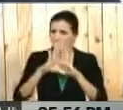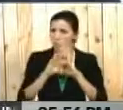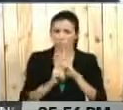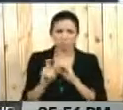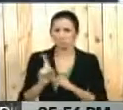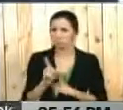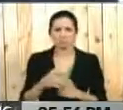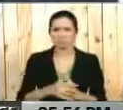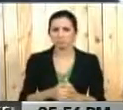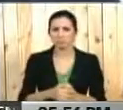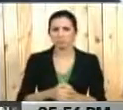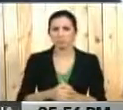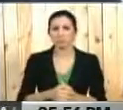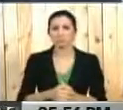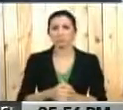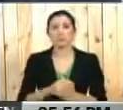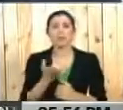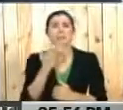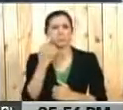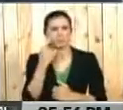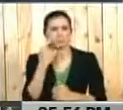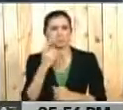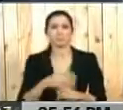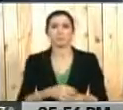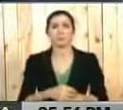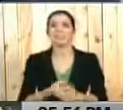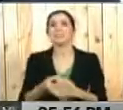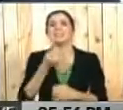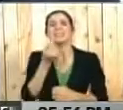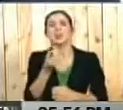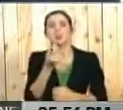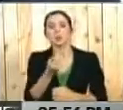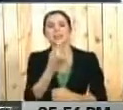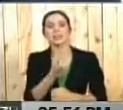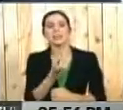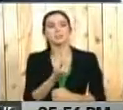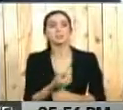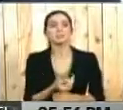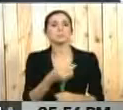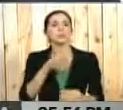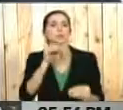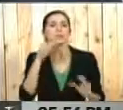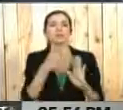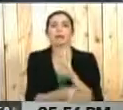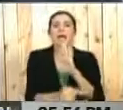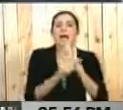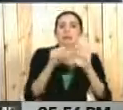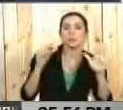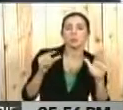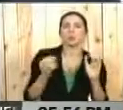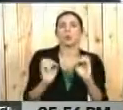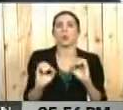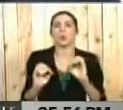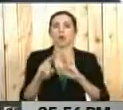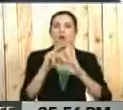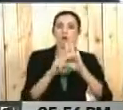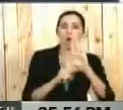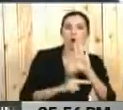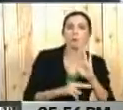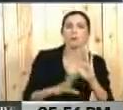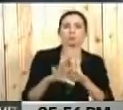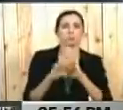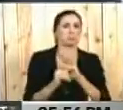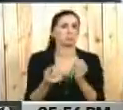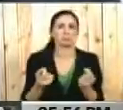constitucional. Lo puedes observar, ellos no hacen ninguna referencia a ninguna norma, ni a las articulaciones